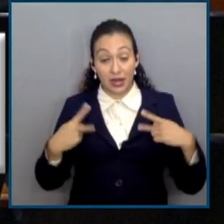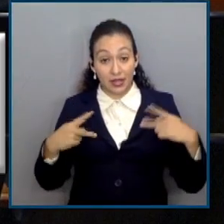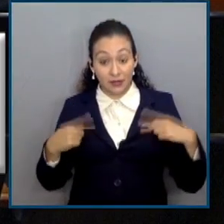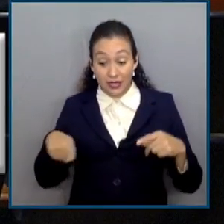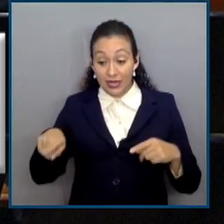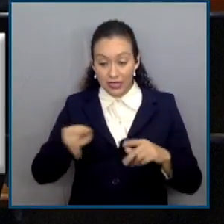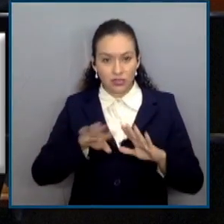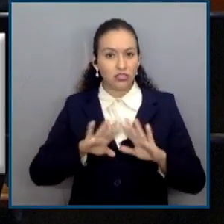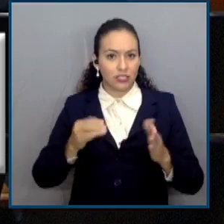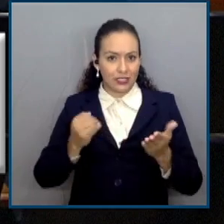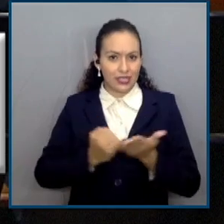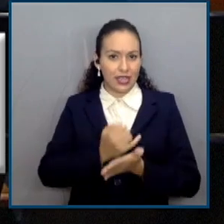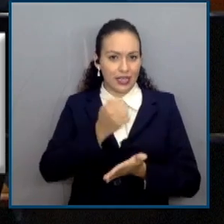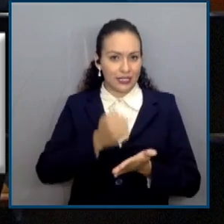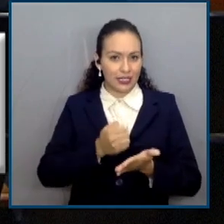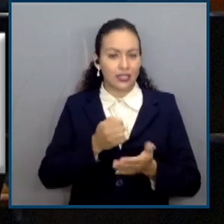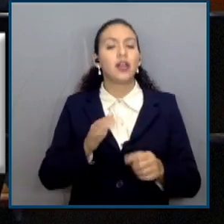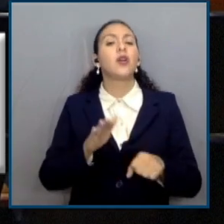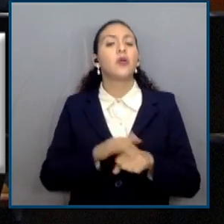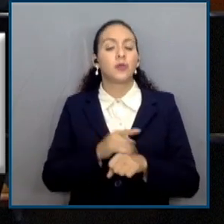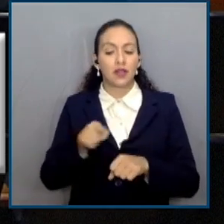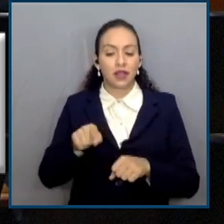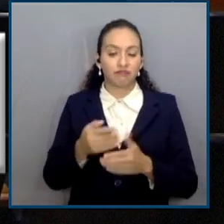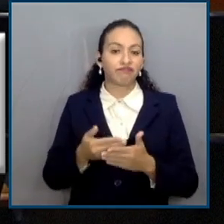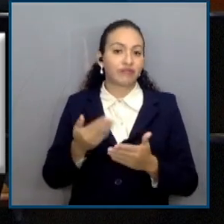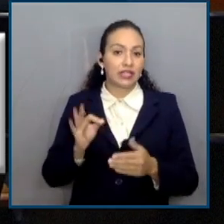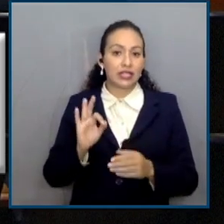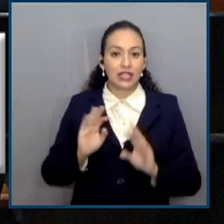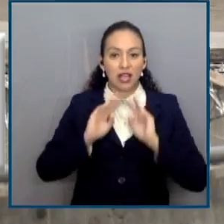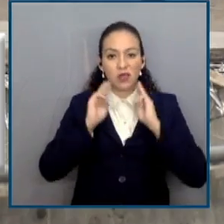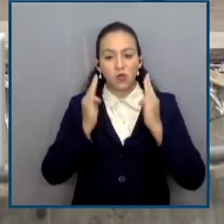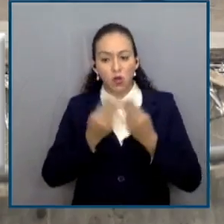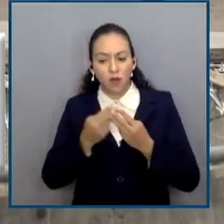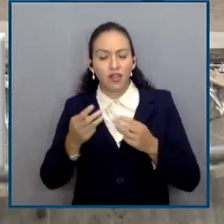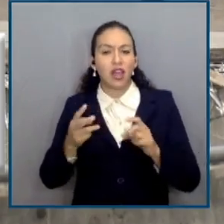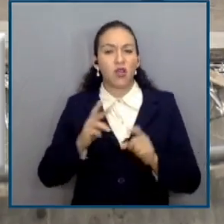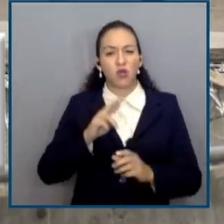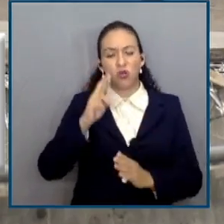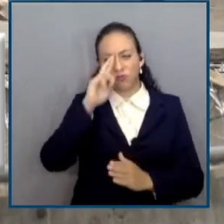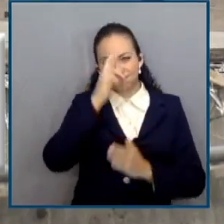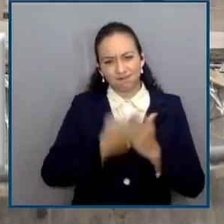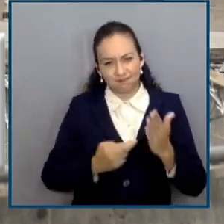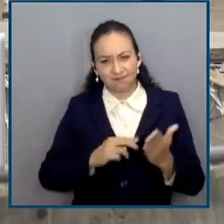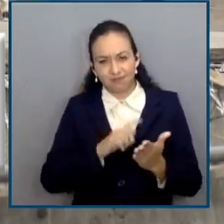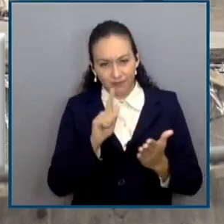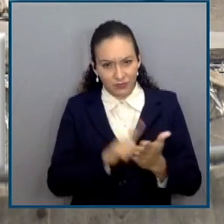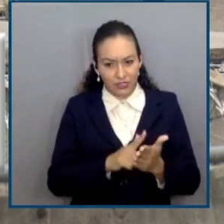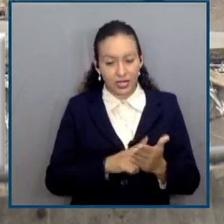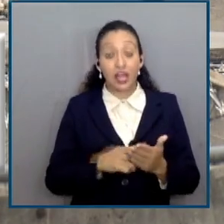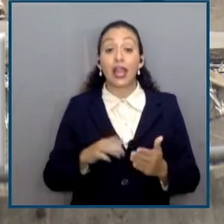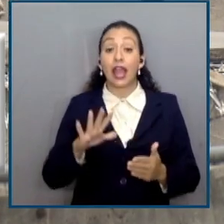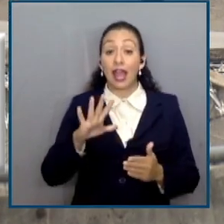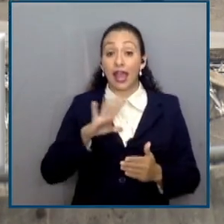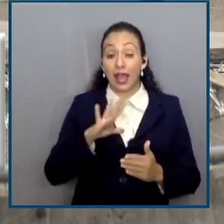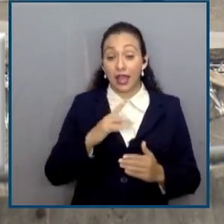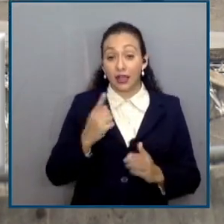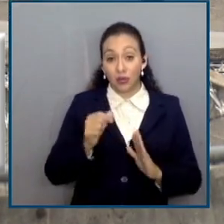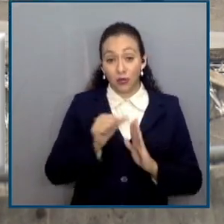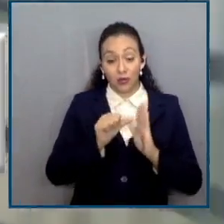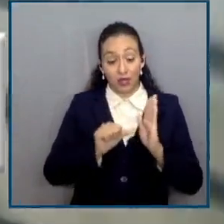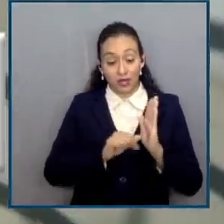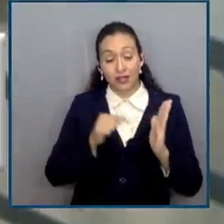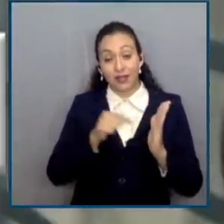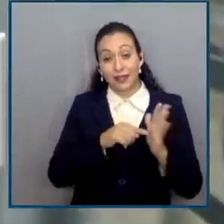no gozarán de la libertad anticipada, no viola las medidas previstas en el artículo 18 constitucional para lograr la reinserción